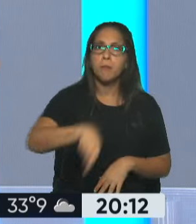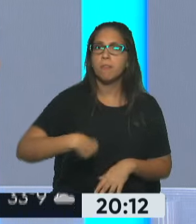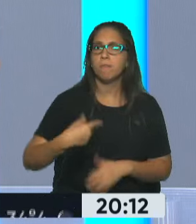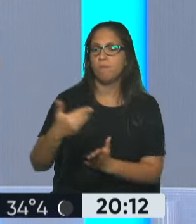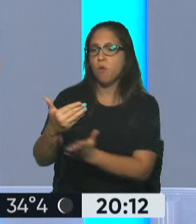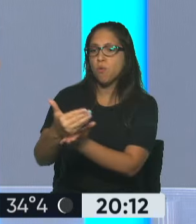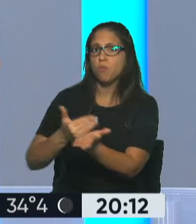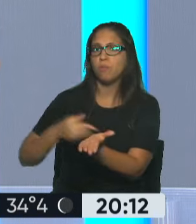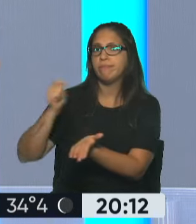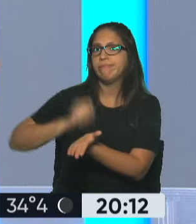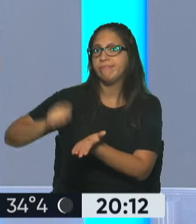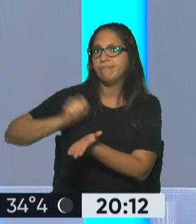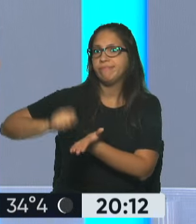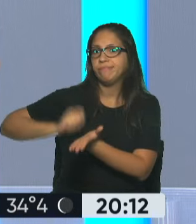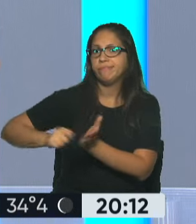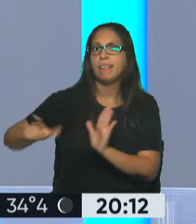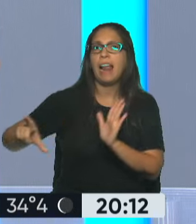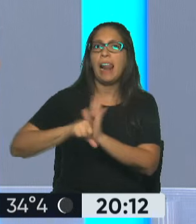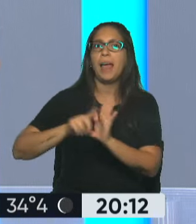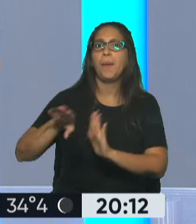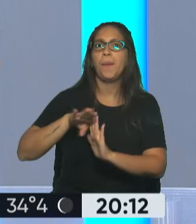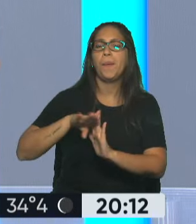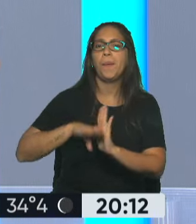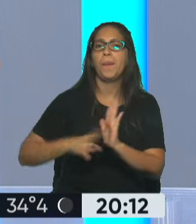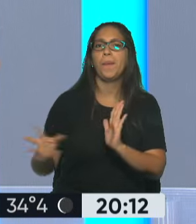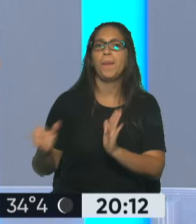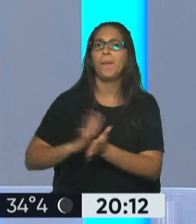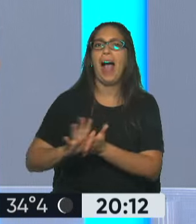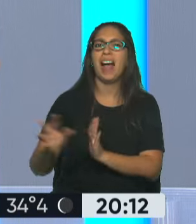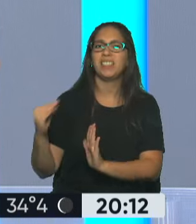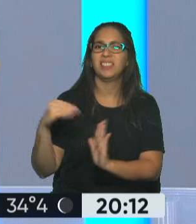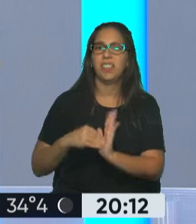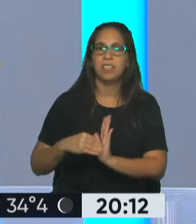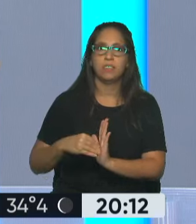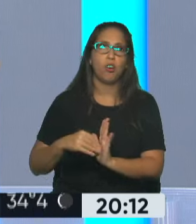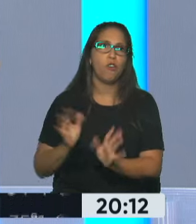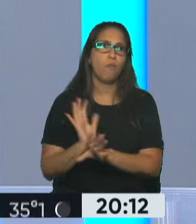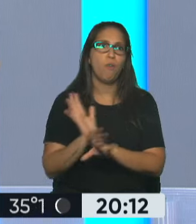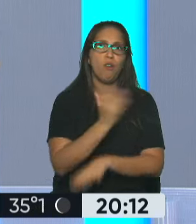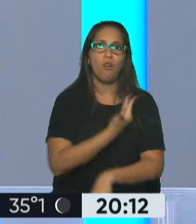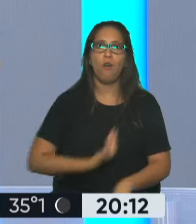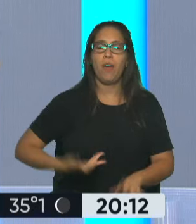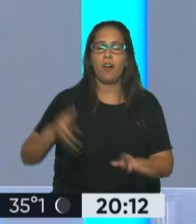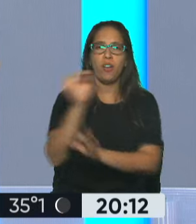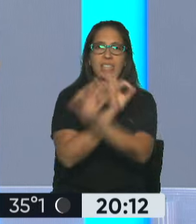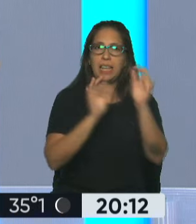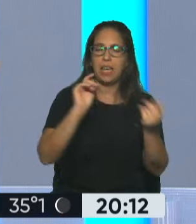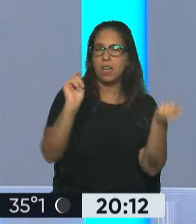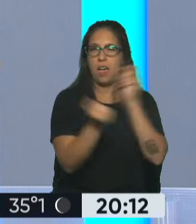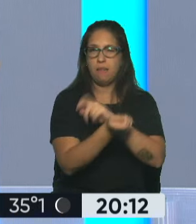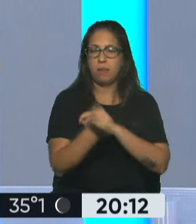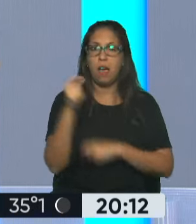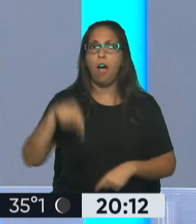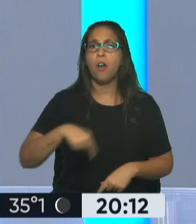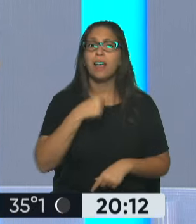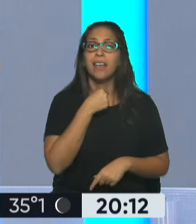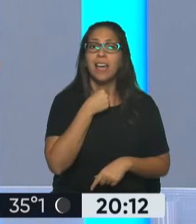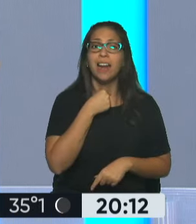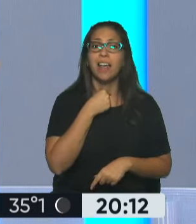borrador de la ley bases, lo que implicaría un cambio de estrategia por parte del gobierno. Ahora el oficialismo quiere que se trate el